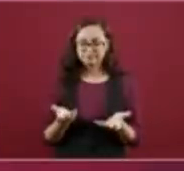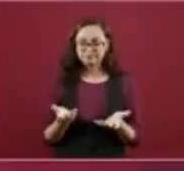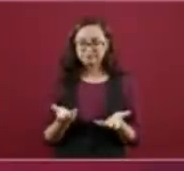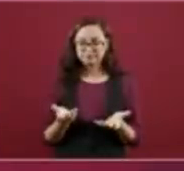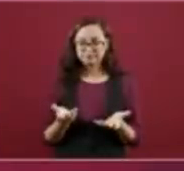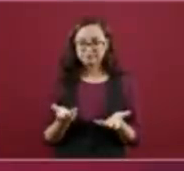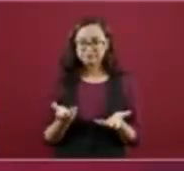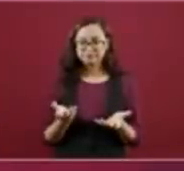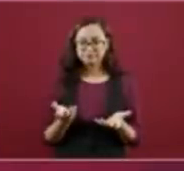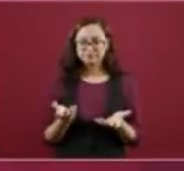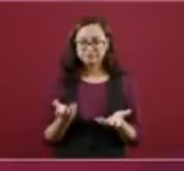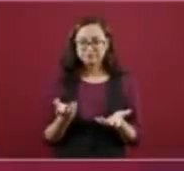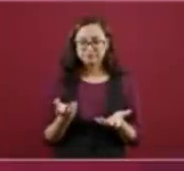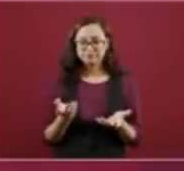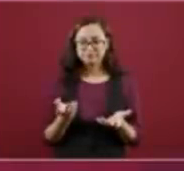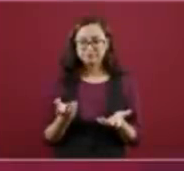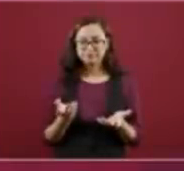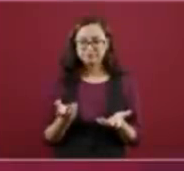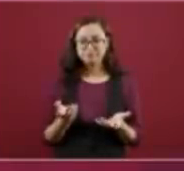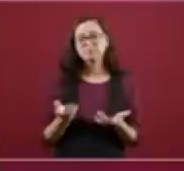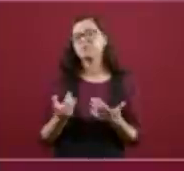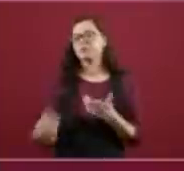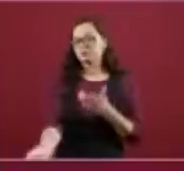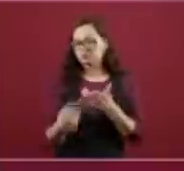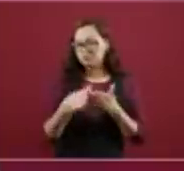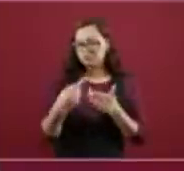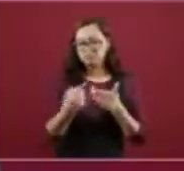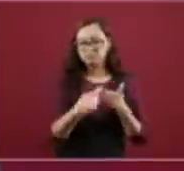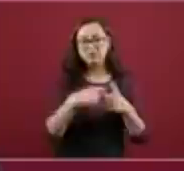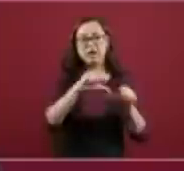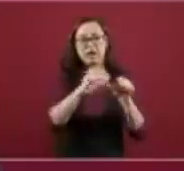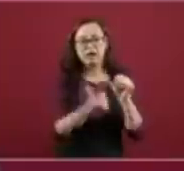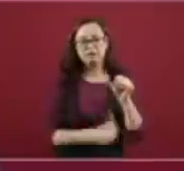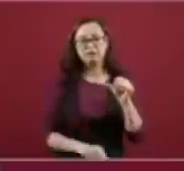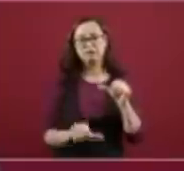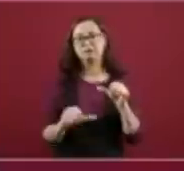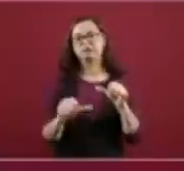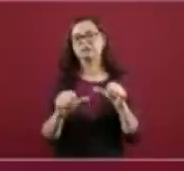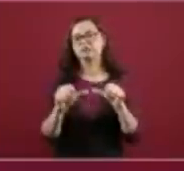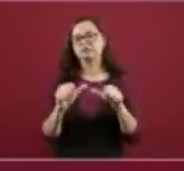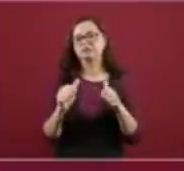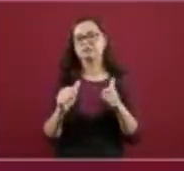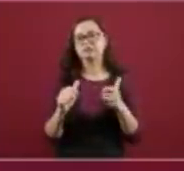se van a incorporar de artistas, aquí